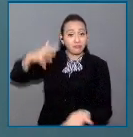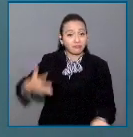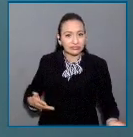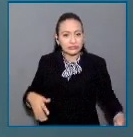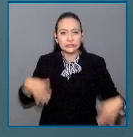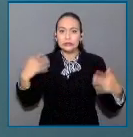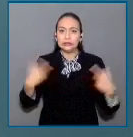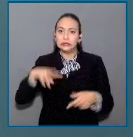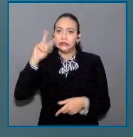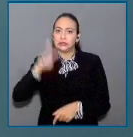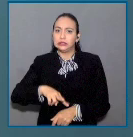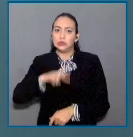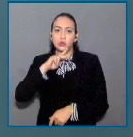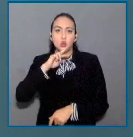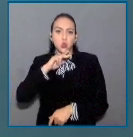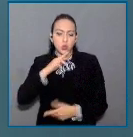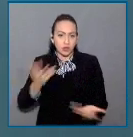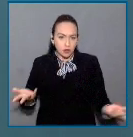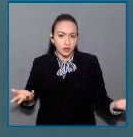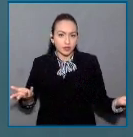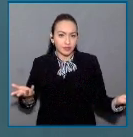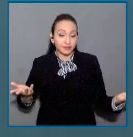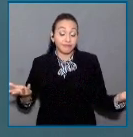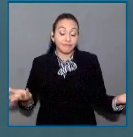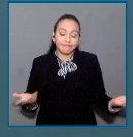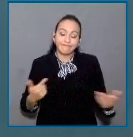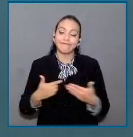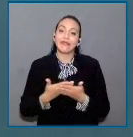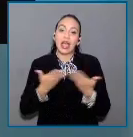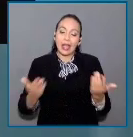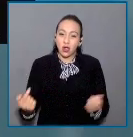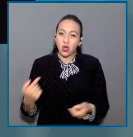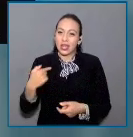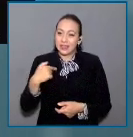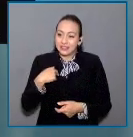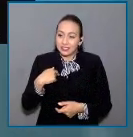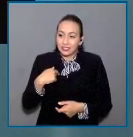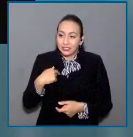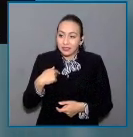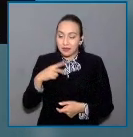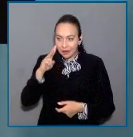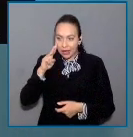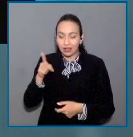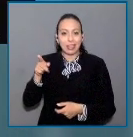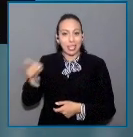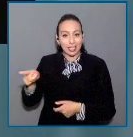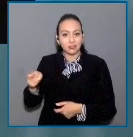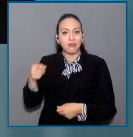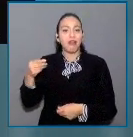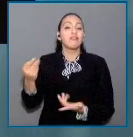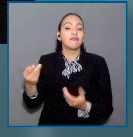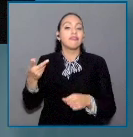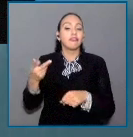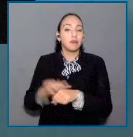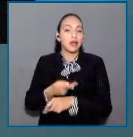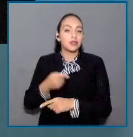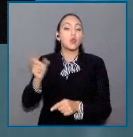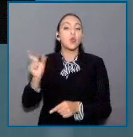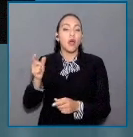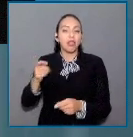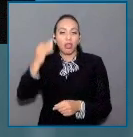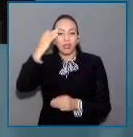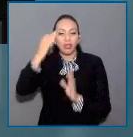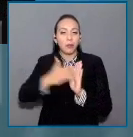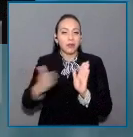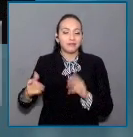claro oscuro, ¿no? Y entonces creo que eso es lo que nos entrega Andrés Manuel al final. Creo que también tenemos de poner como ciertas atenciones también